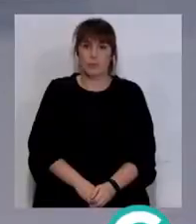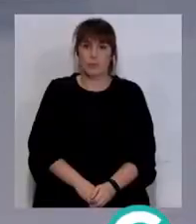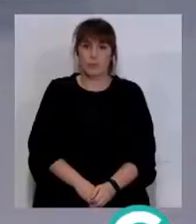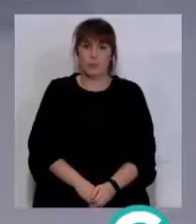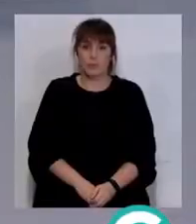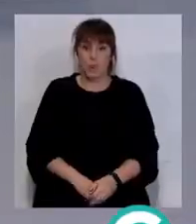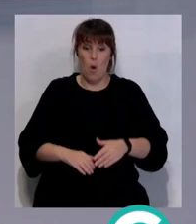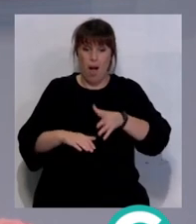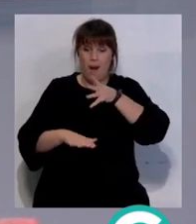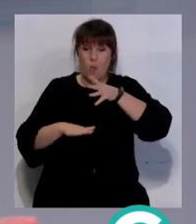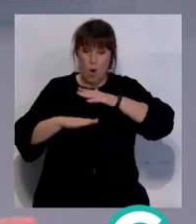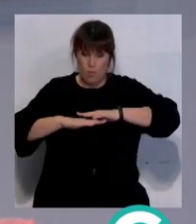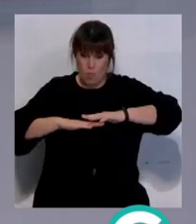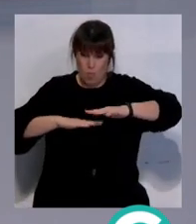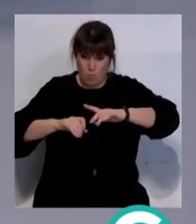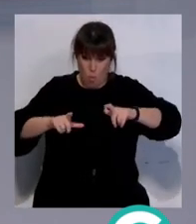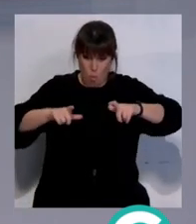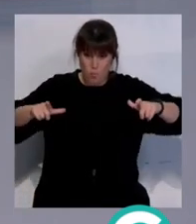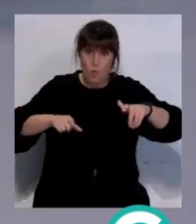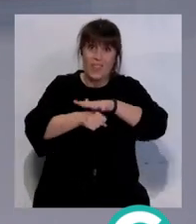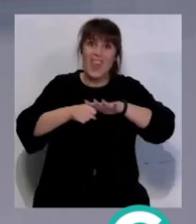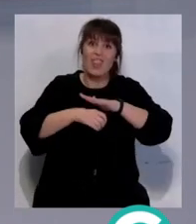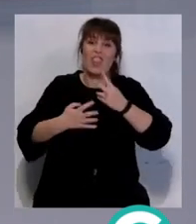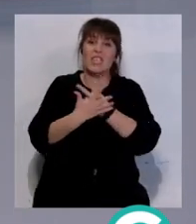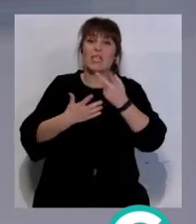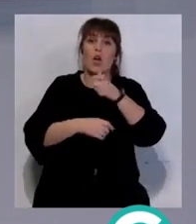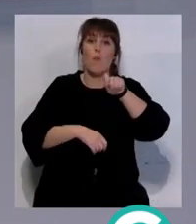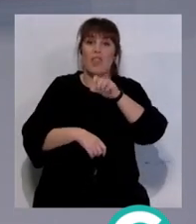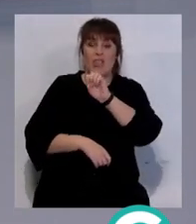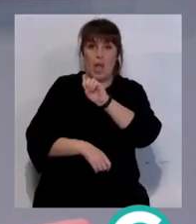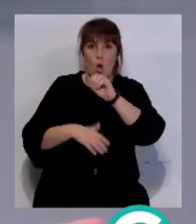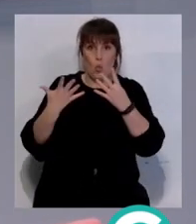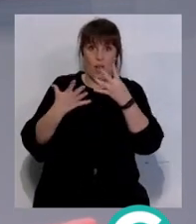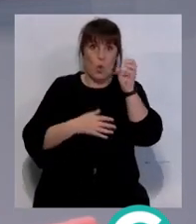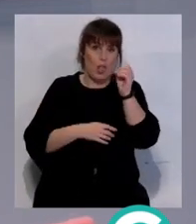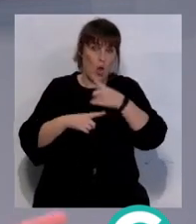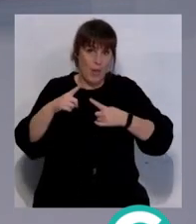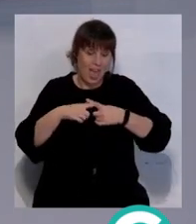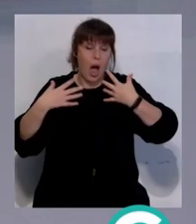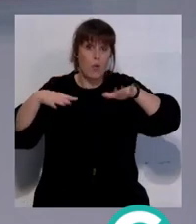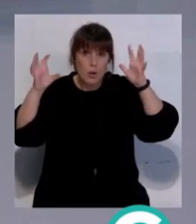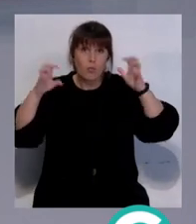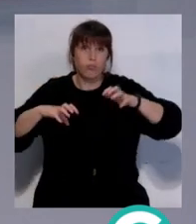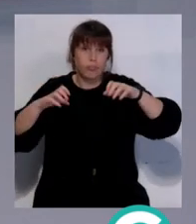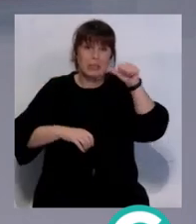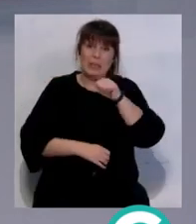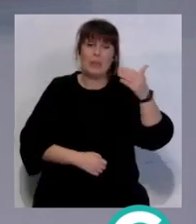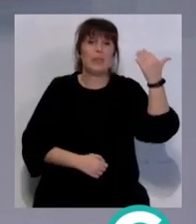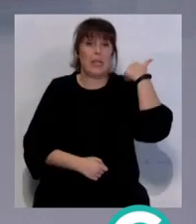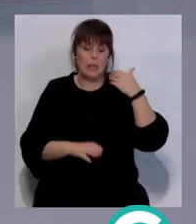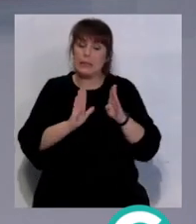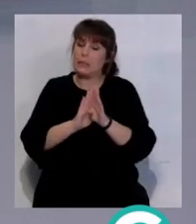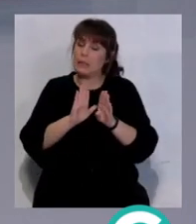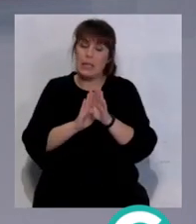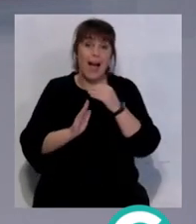Los embalses de la provincia están al 17,09% de media. A pesar de las lluvias de la semana pasada, siguen